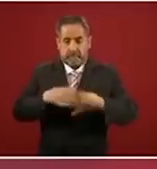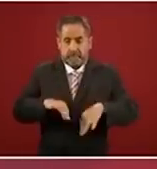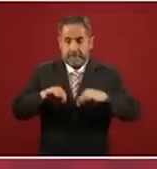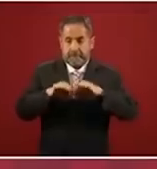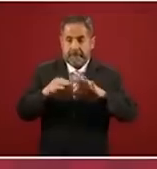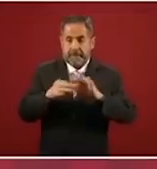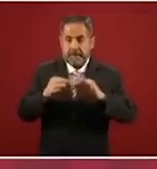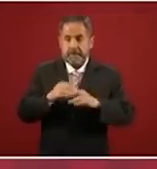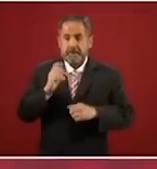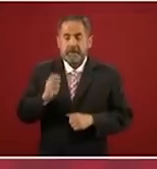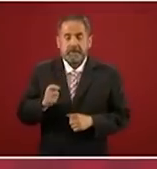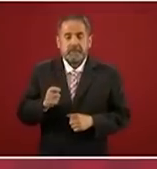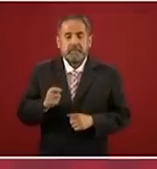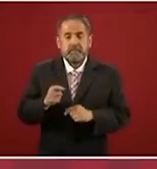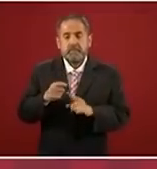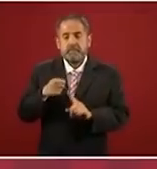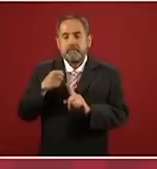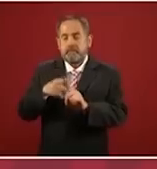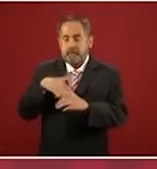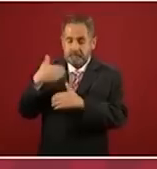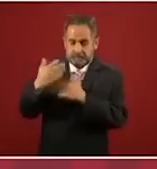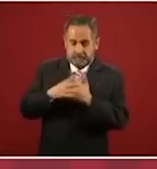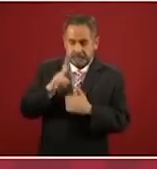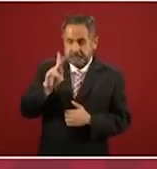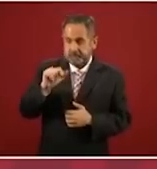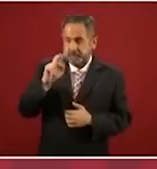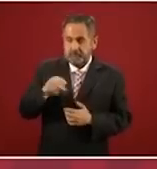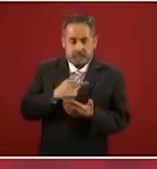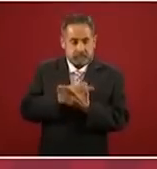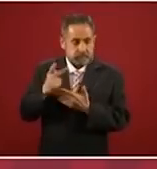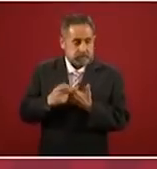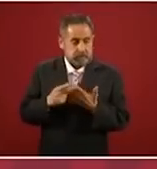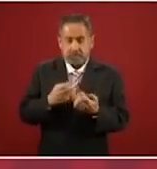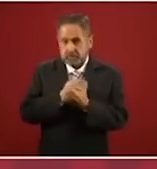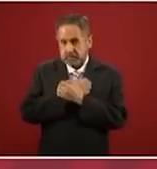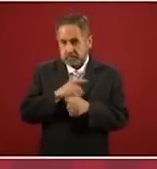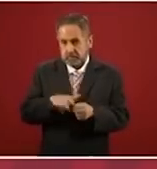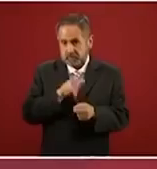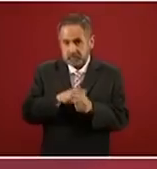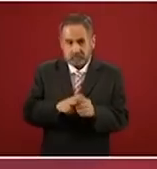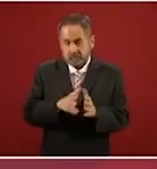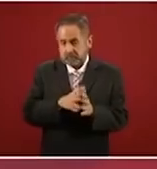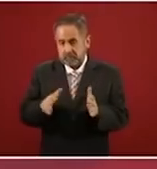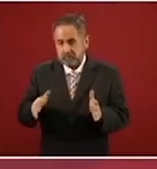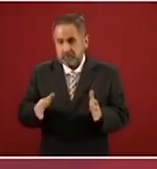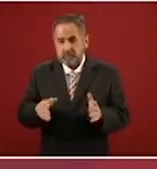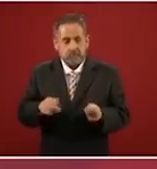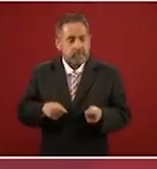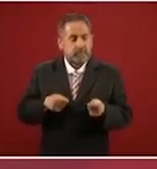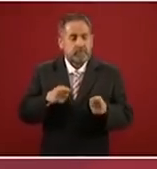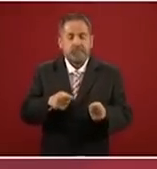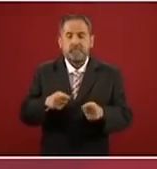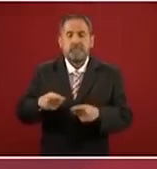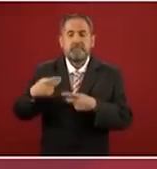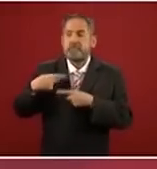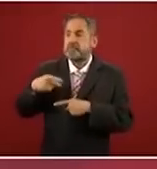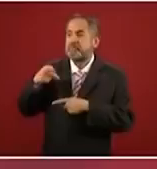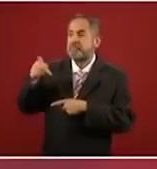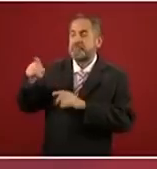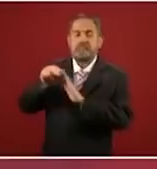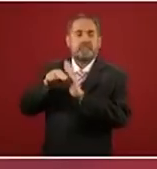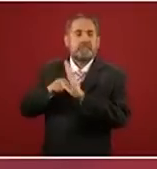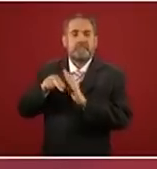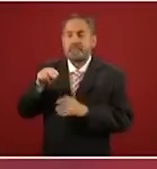por incluirse en los planes y programas de la educación normal es que también el normalista tenga